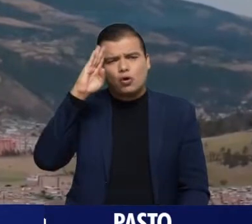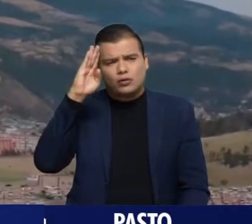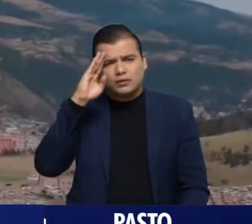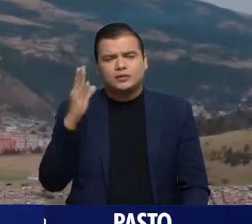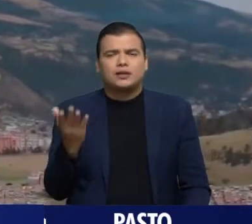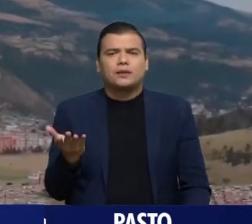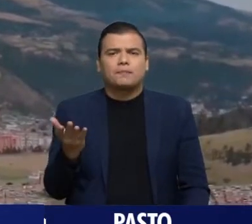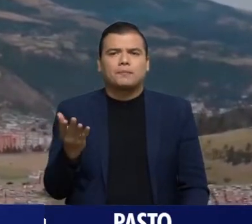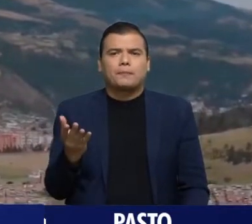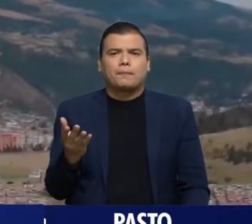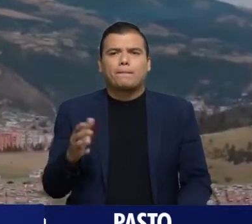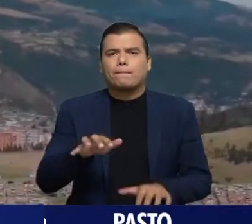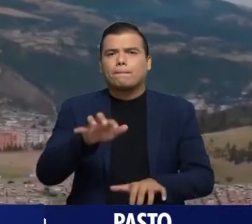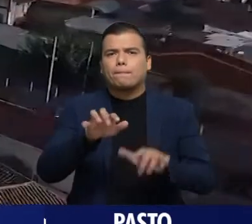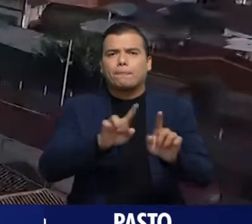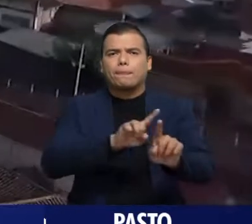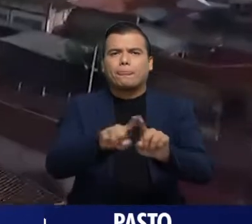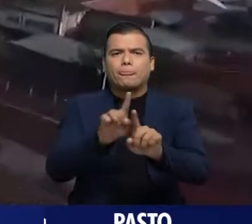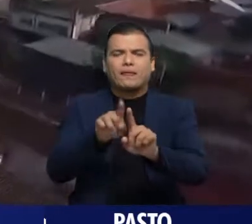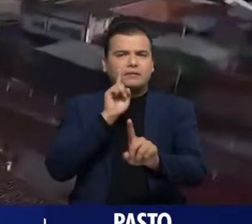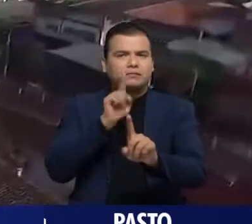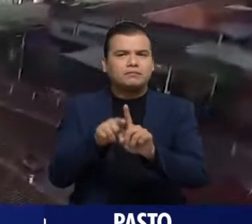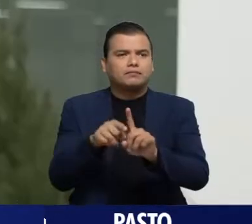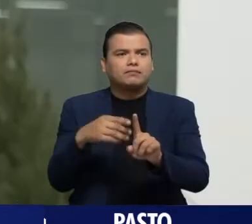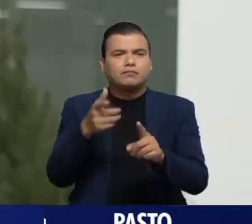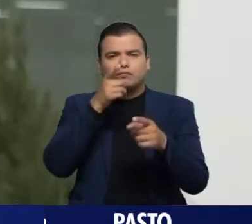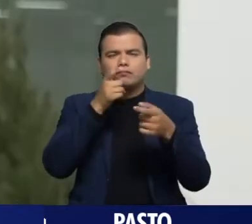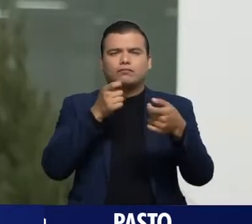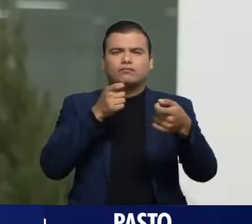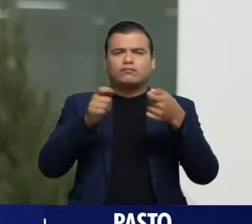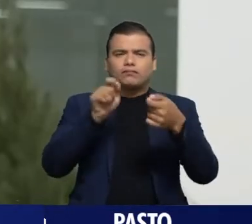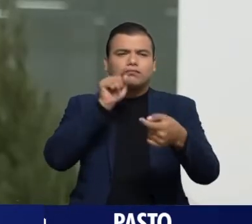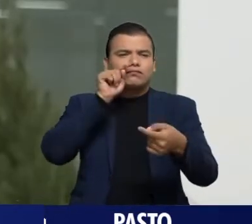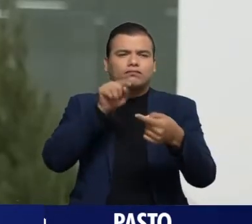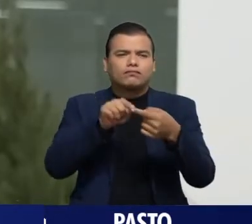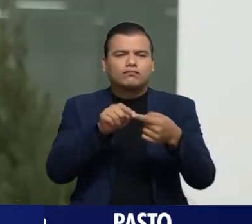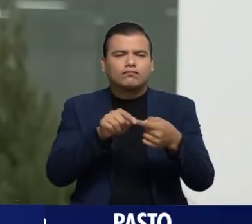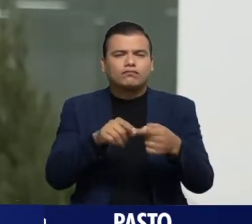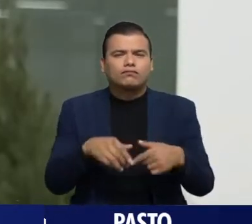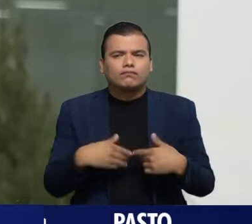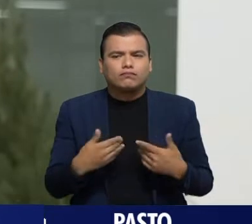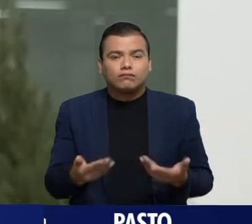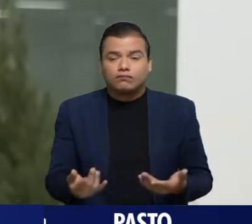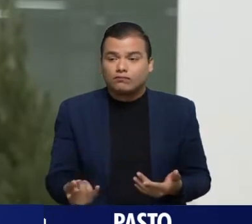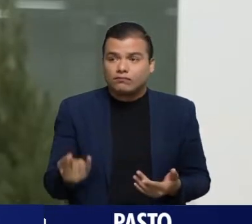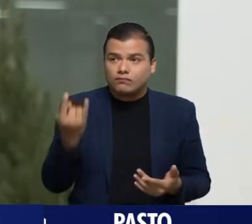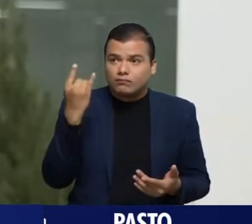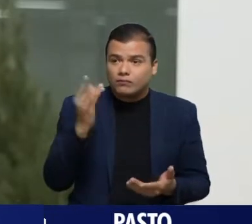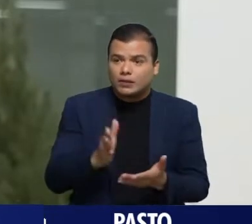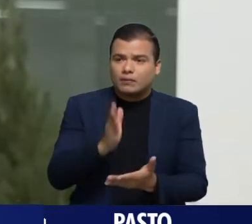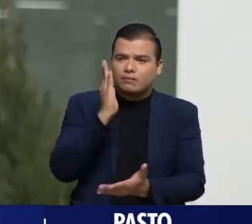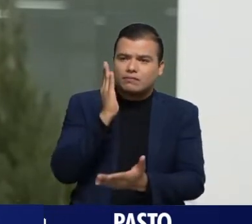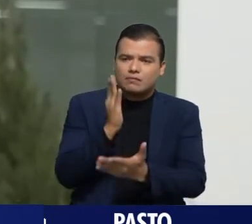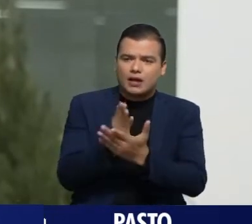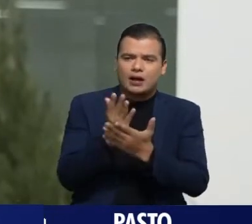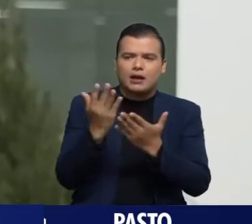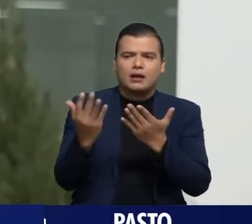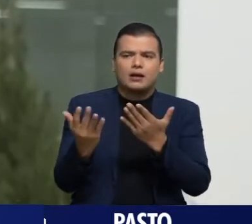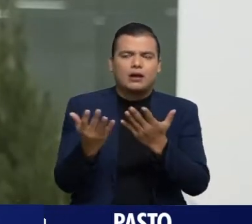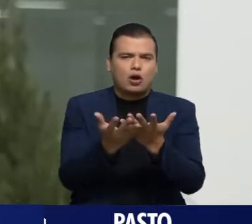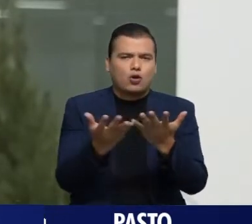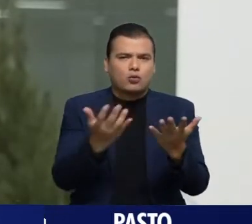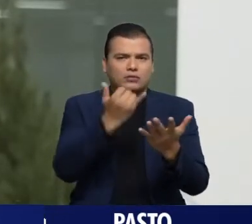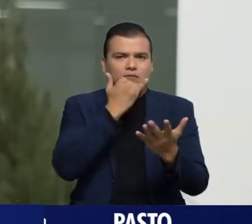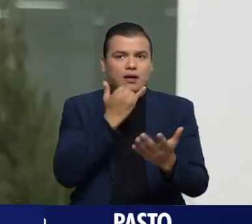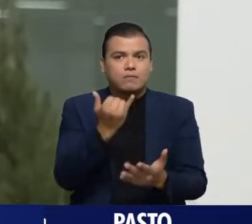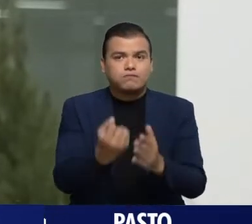las diferentes secretarías para ejercer el debido control para precisamente evitar que seamos objeto de cualquier tipo de delito, sobre todo